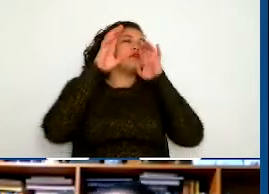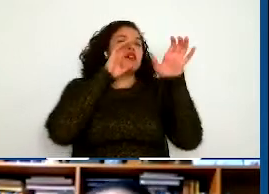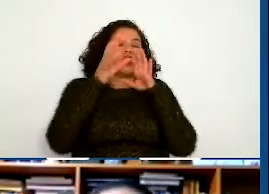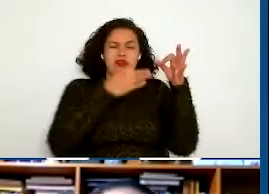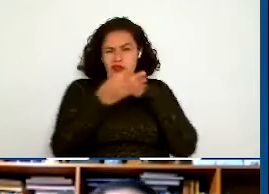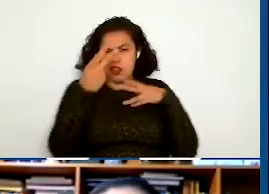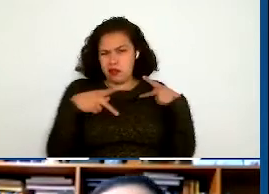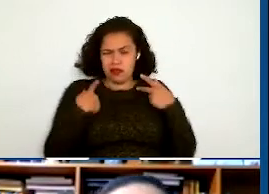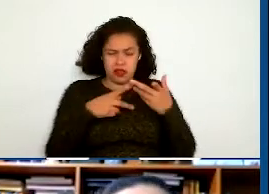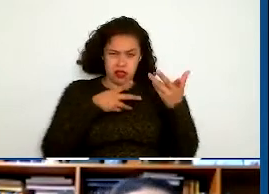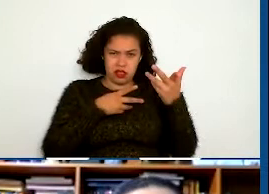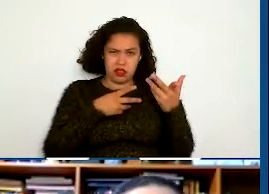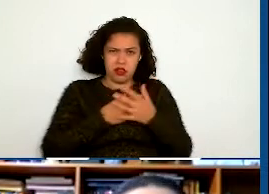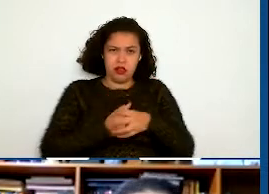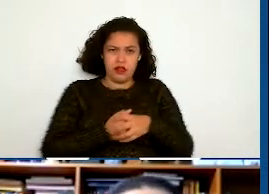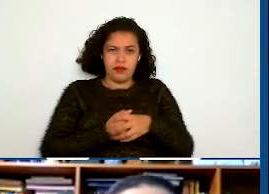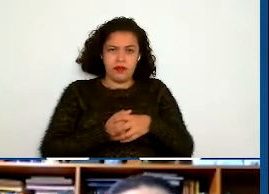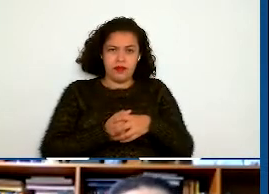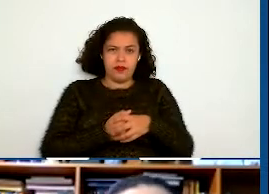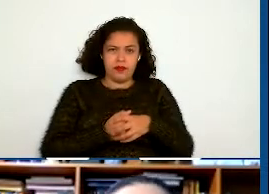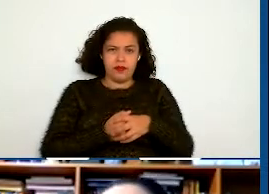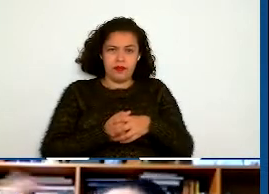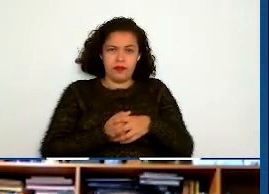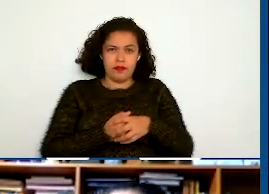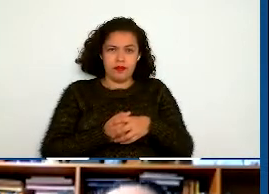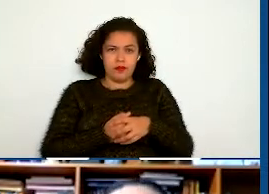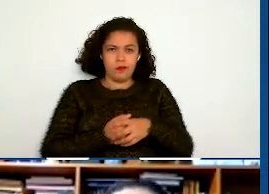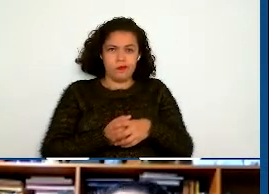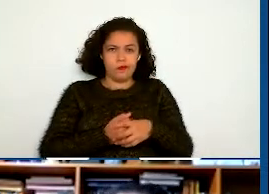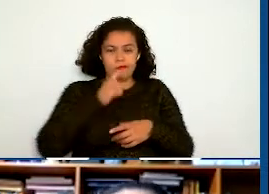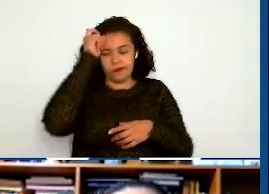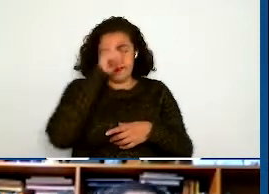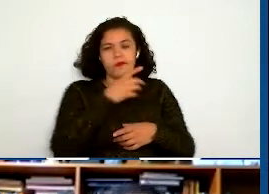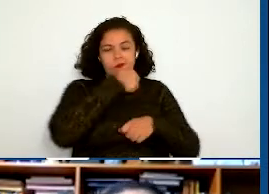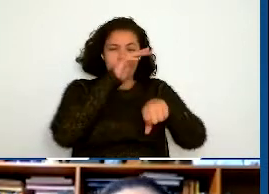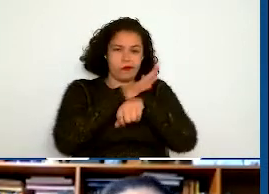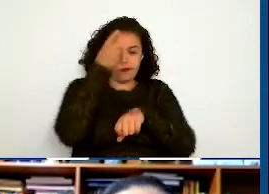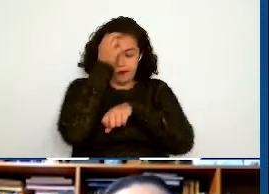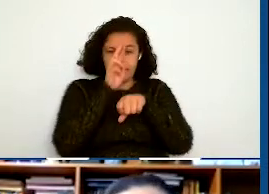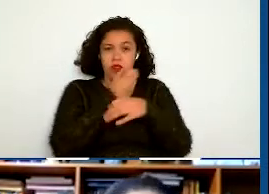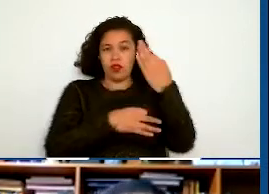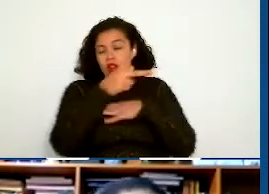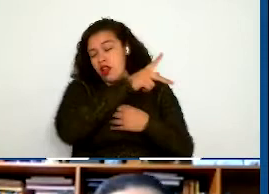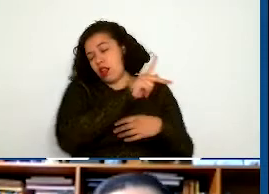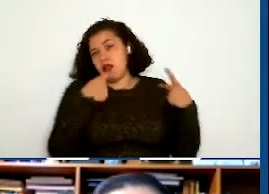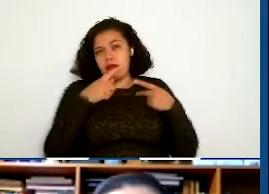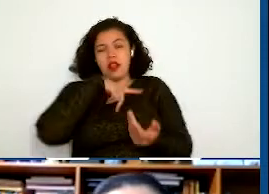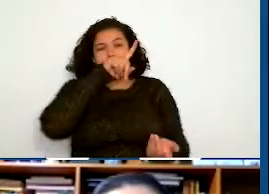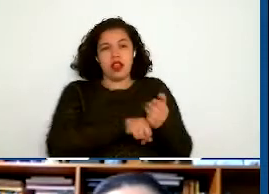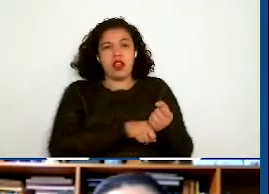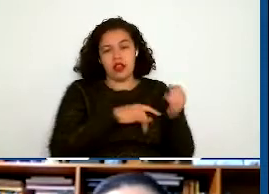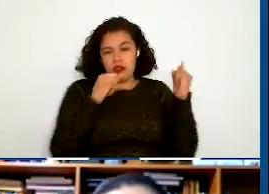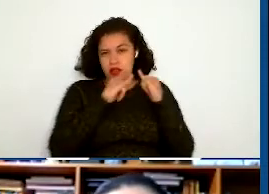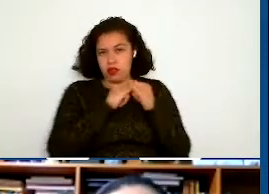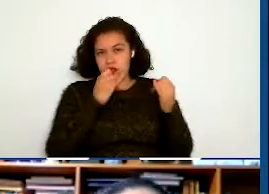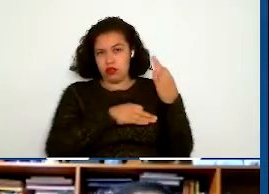todo el personal que está y que trabaja, incluso administrativos, directivos, todo el personal que trabaja al interior de la